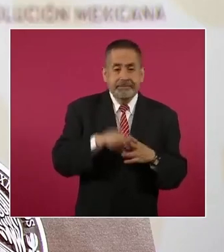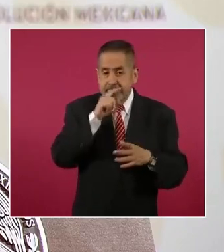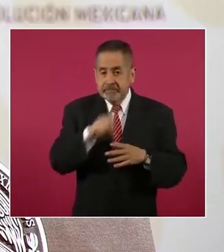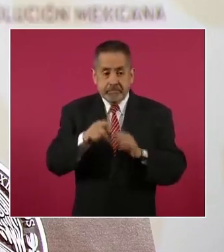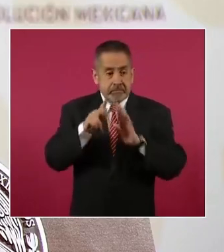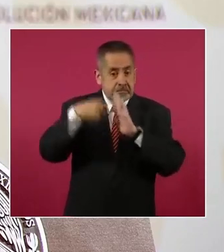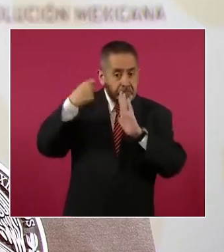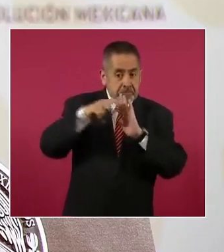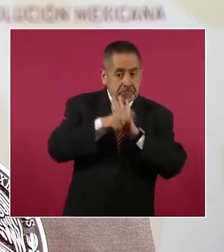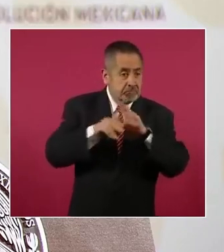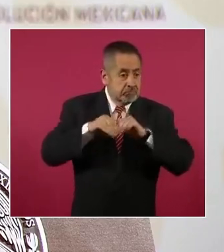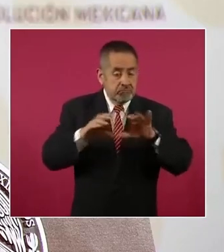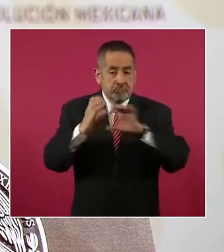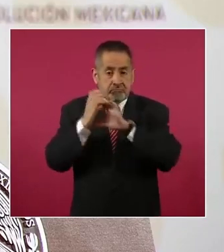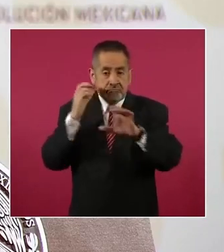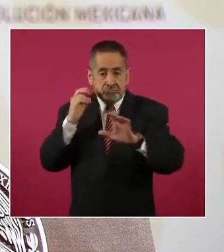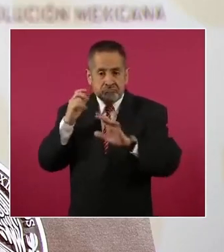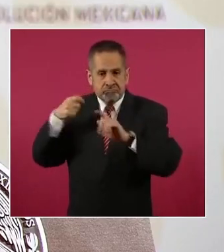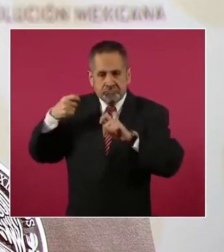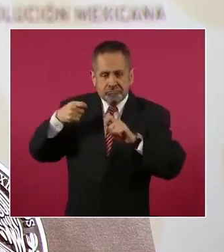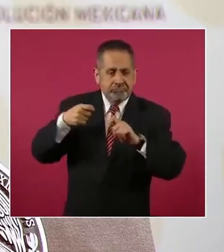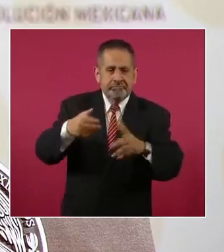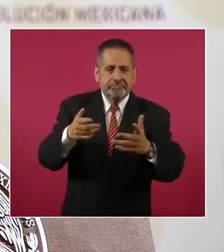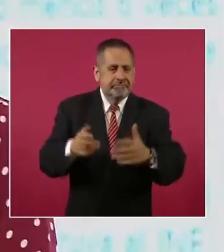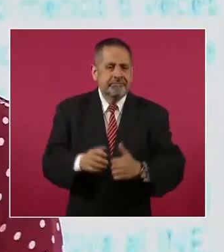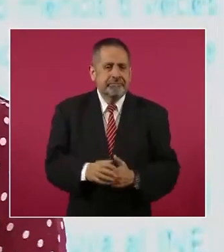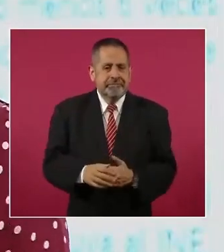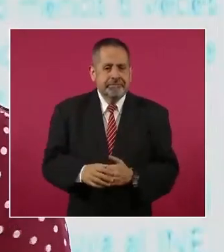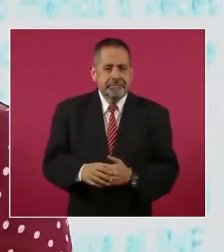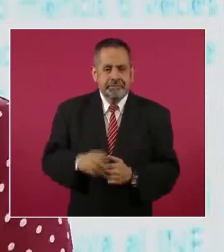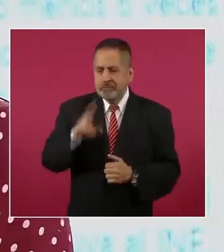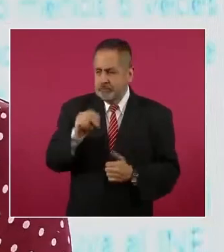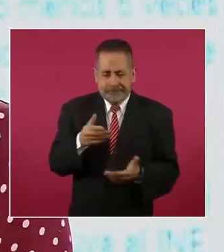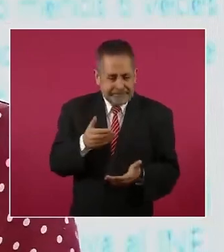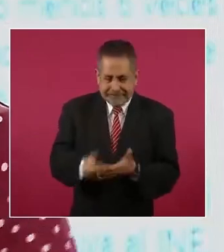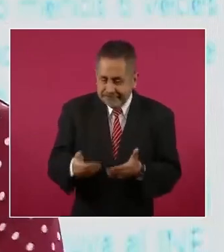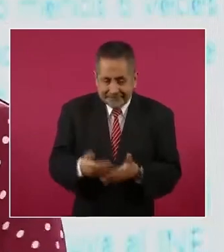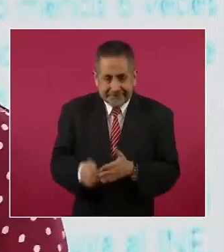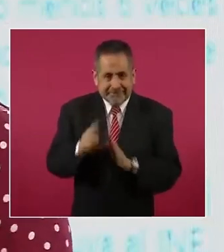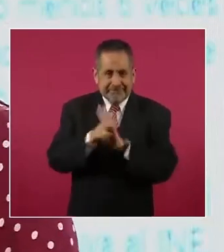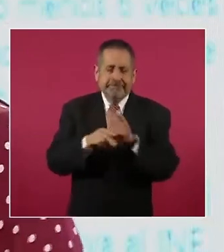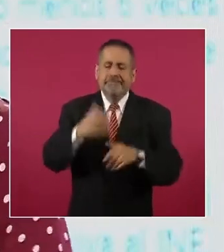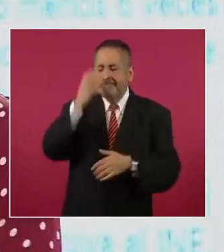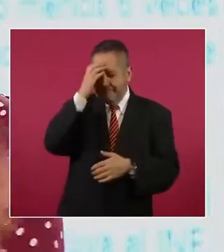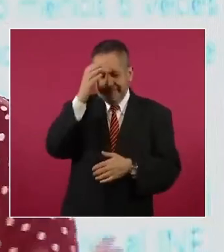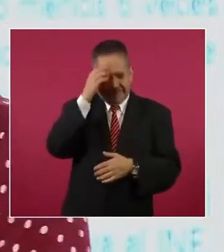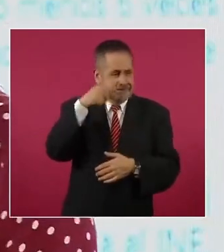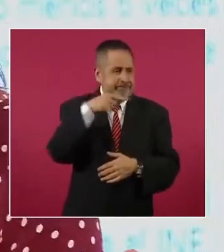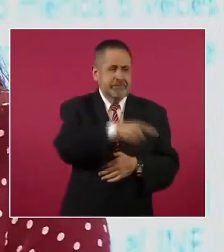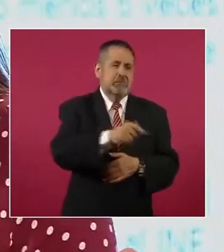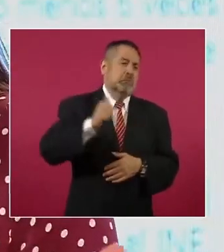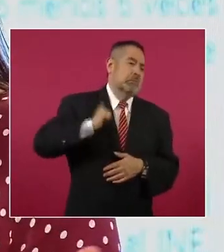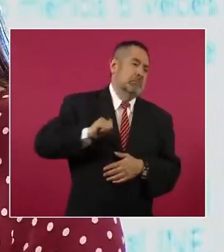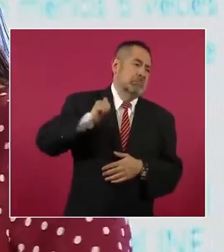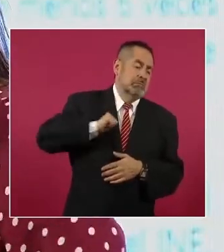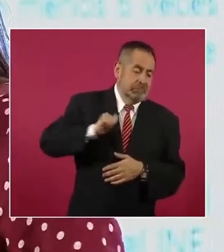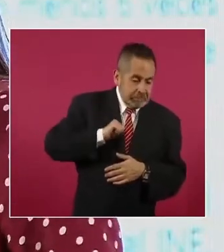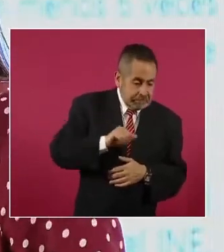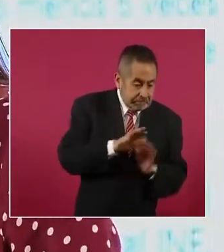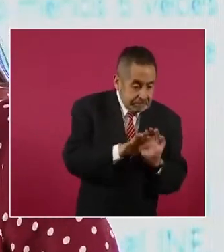camionetas, y el video, por supuesto, que no es actual, como ya acostumbran, sacan cosas del